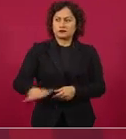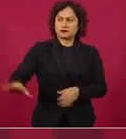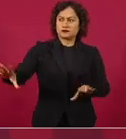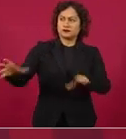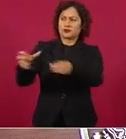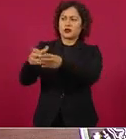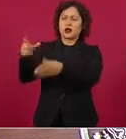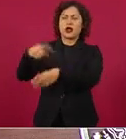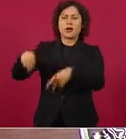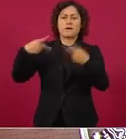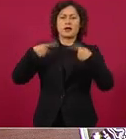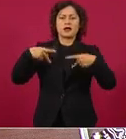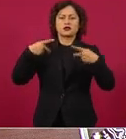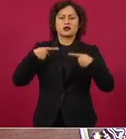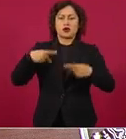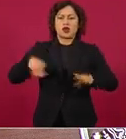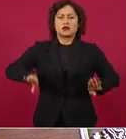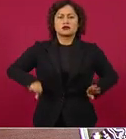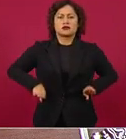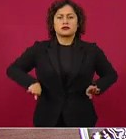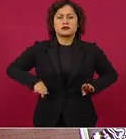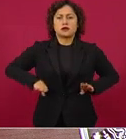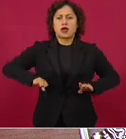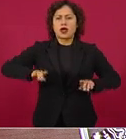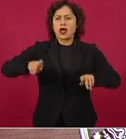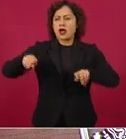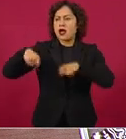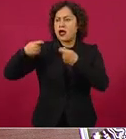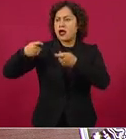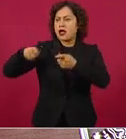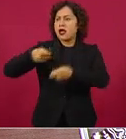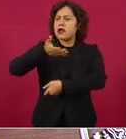millones, los que buscan la transformación.